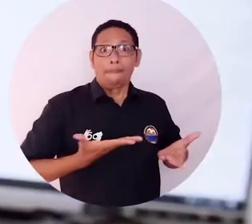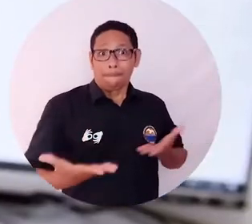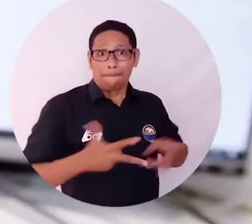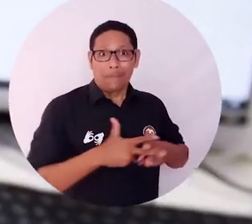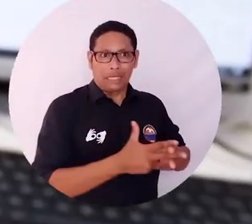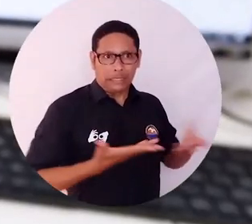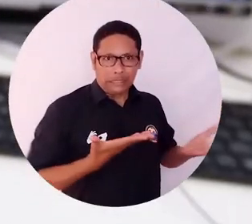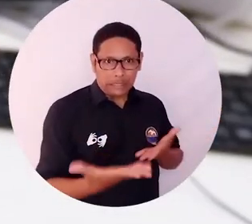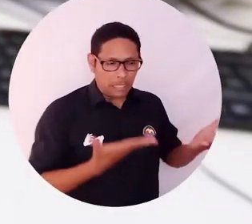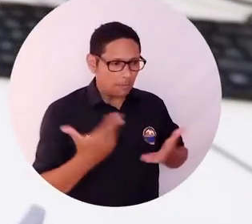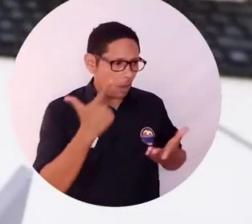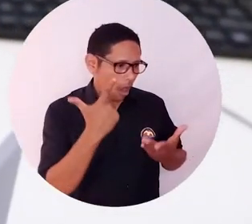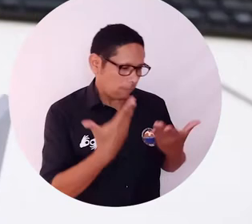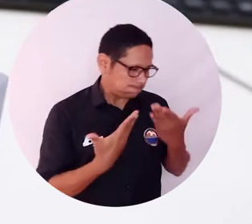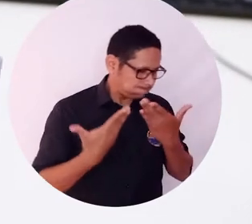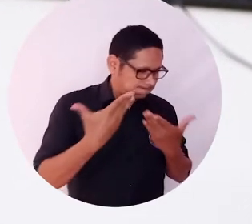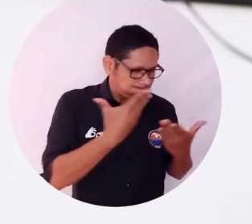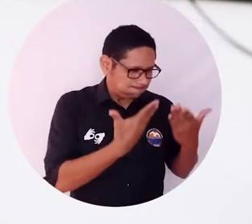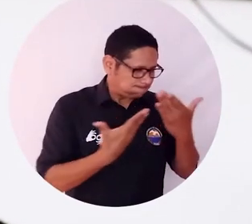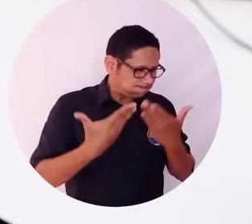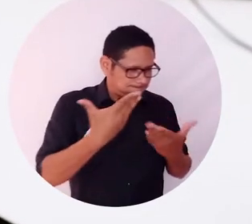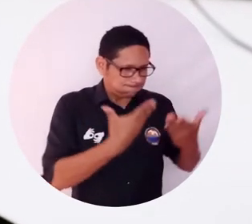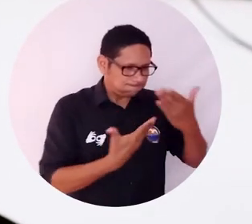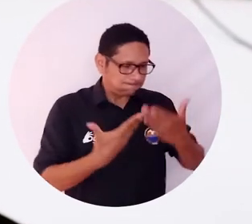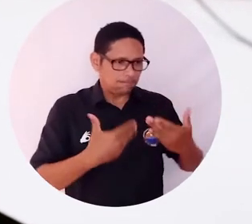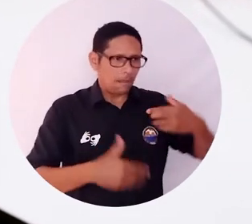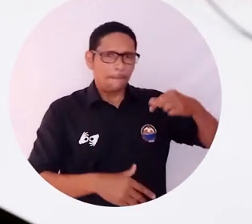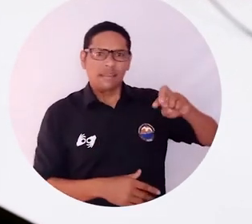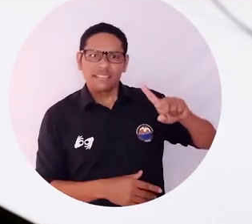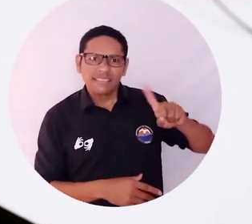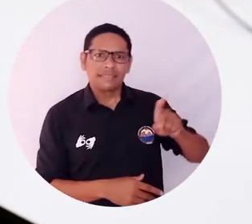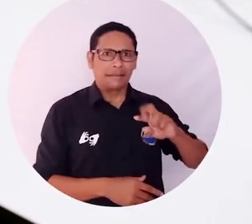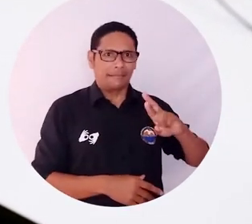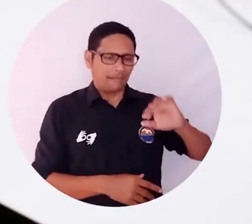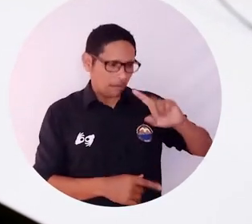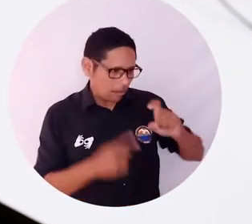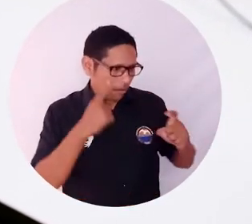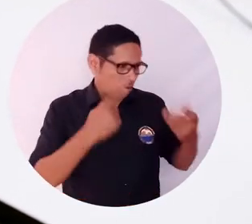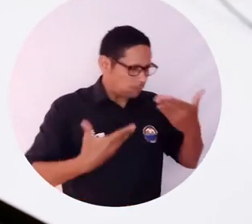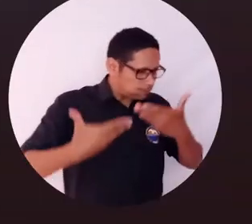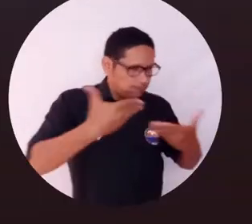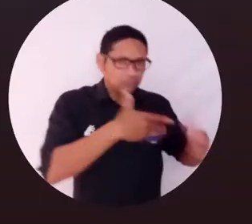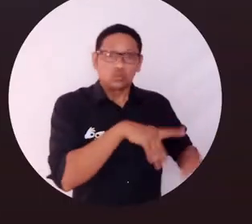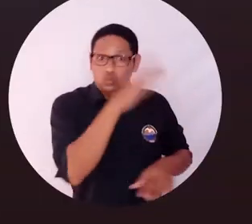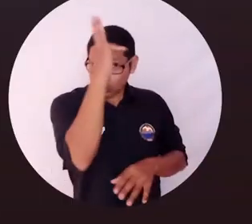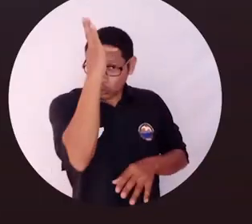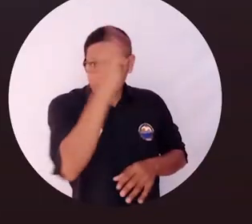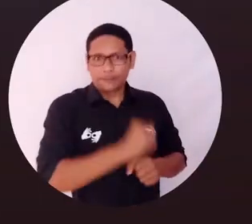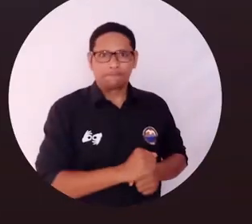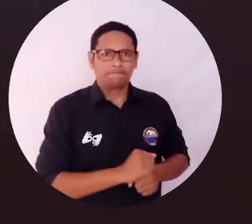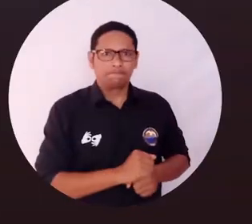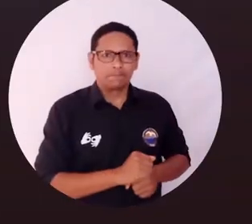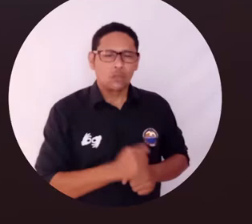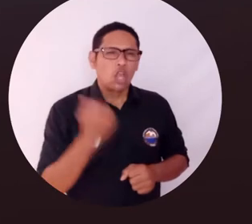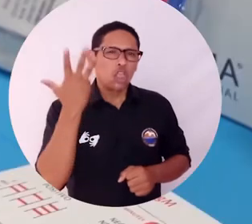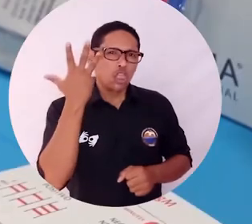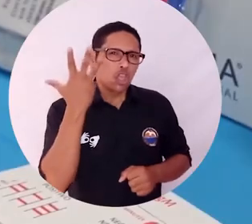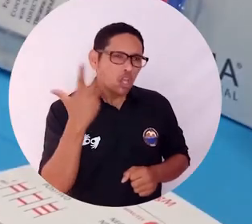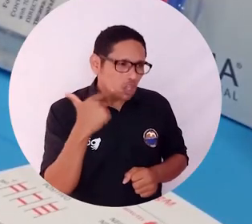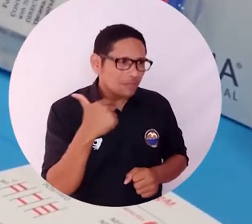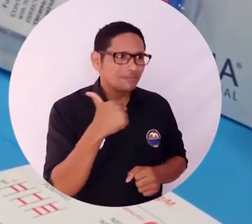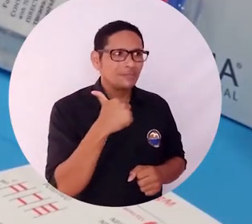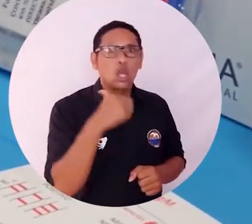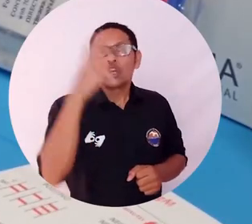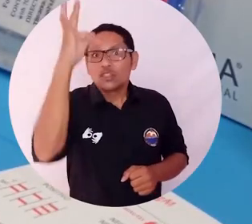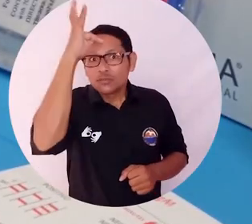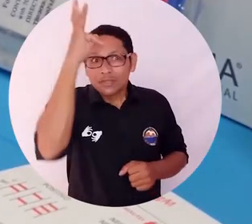diagnóstico molecular utilizando PCR en tiempo real al hospital. Entonces, el hospital diariamente nos envía